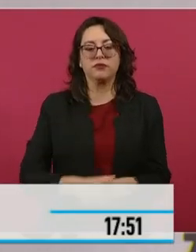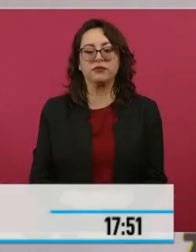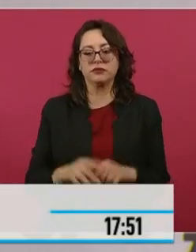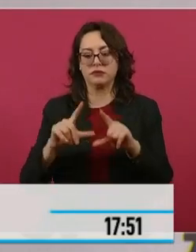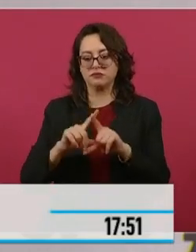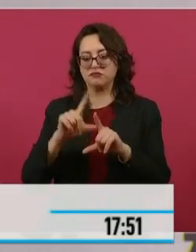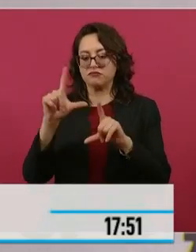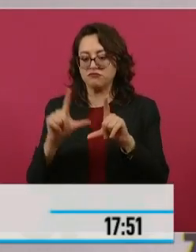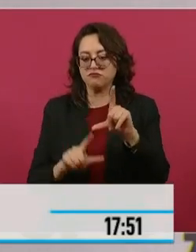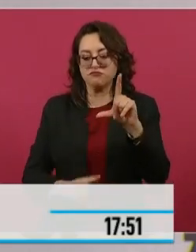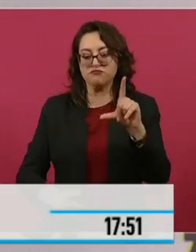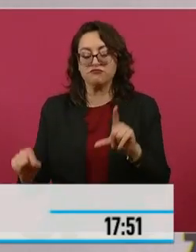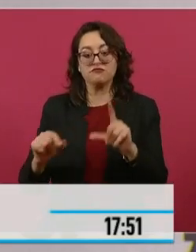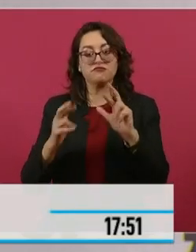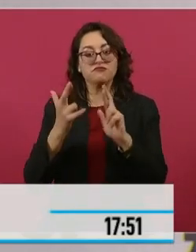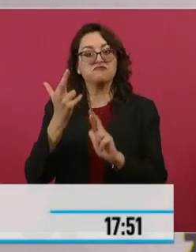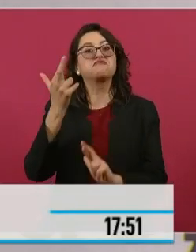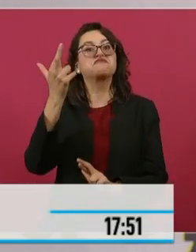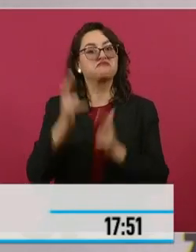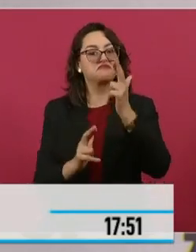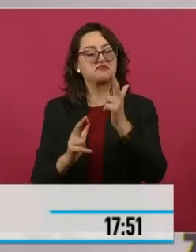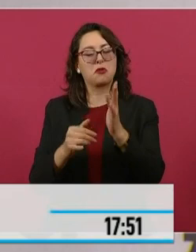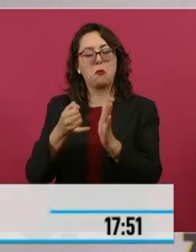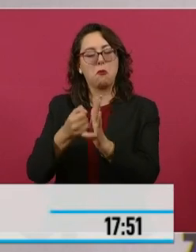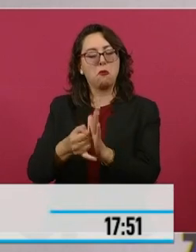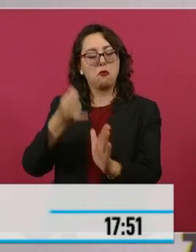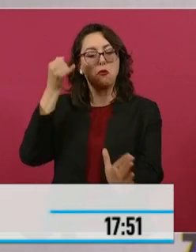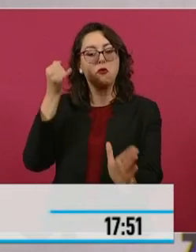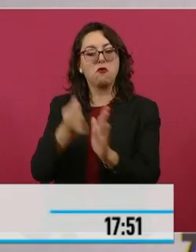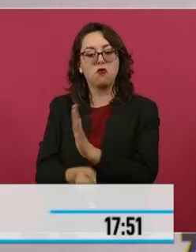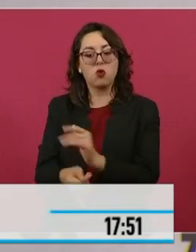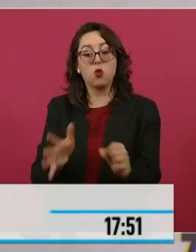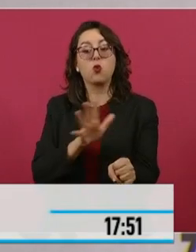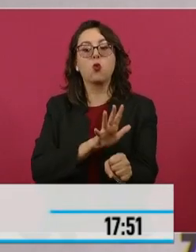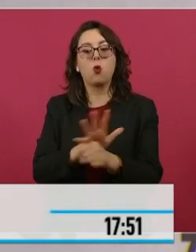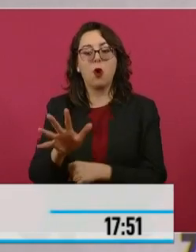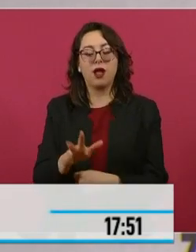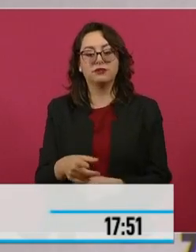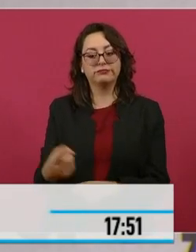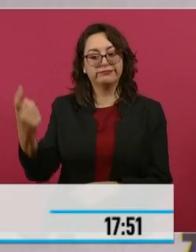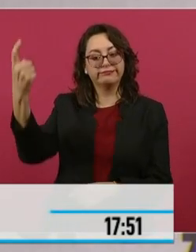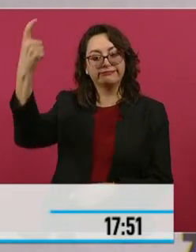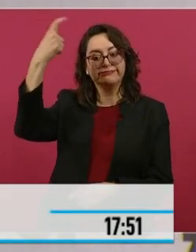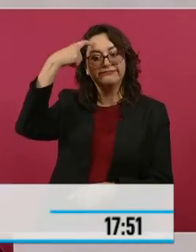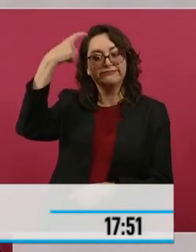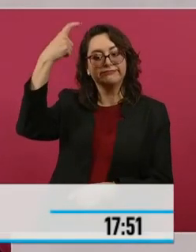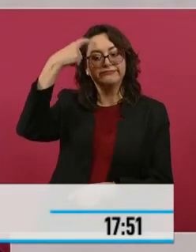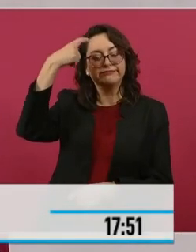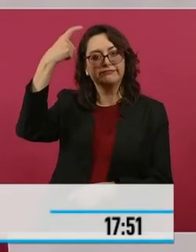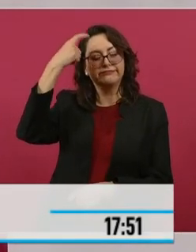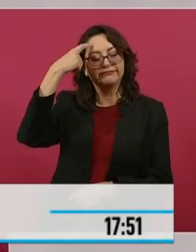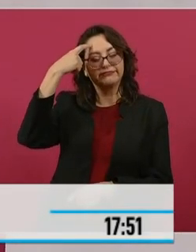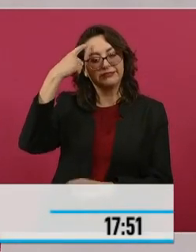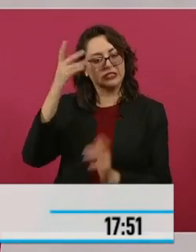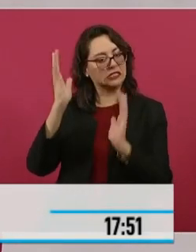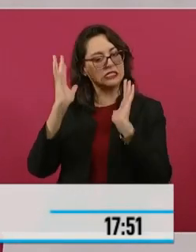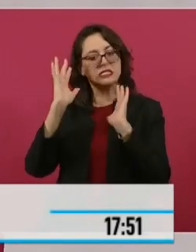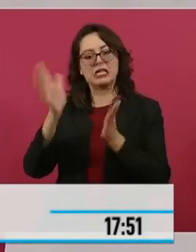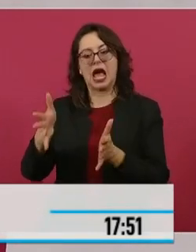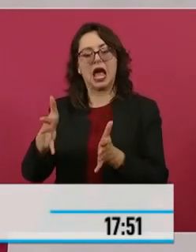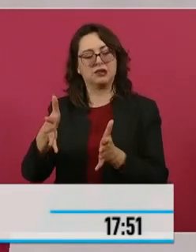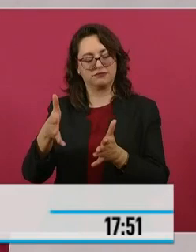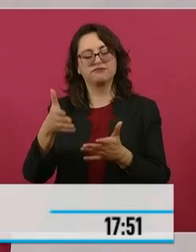nuestro país, que sin duda alguna es la revolución de las conciencias. Hoy el pueblo